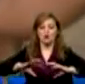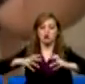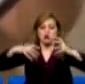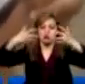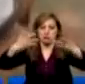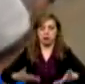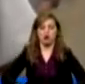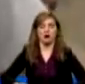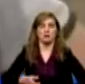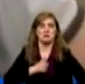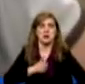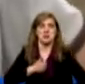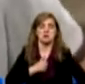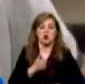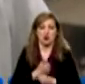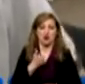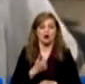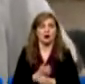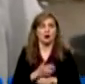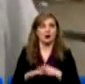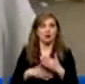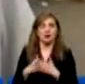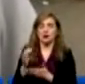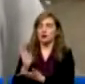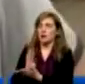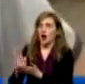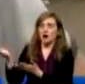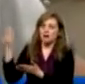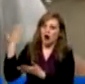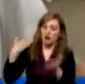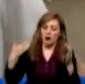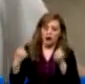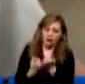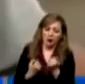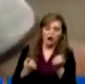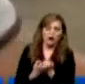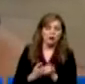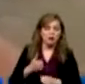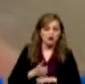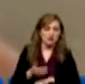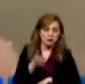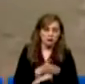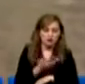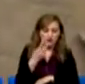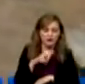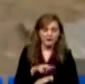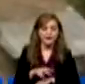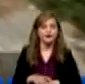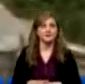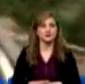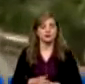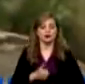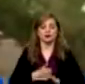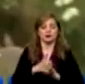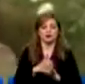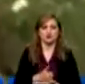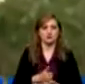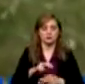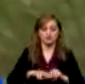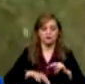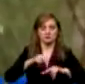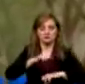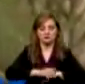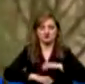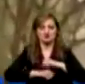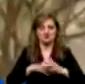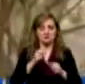lo que nosotros hicimos con mingas con todos los vecinos. Entonces vinieron autoridades anteriormente y nos dijeron que nos iban a ayudar con un muro, pero